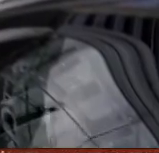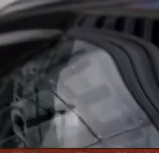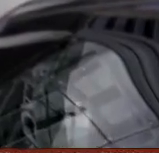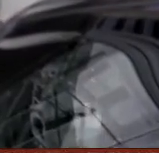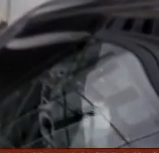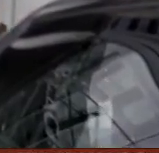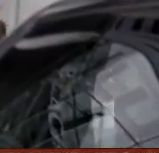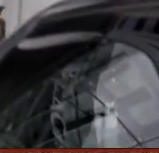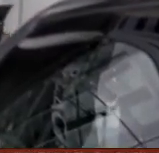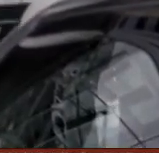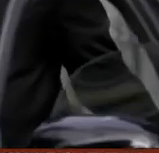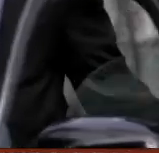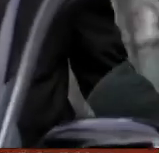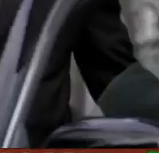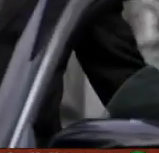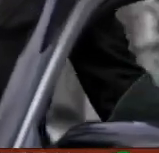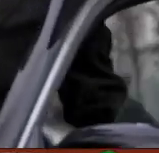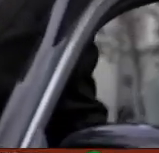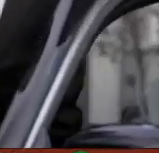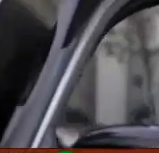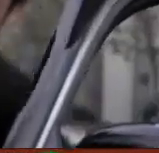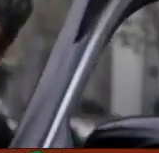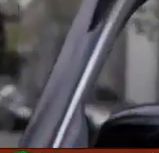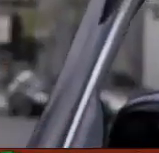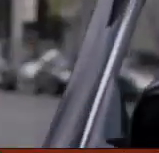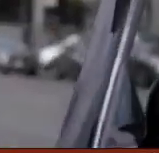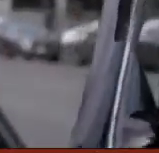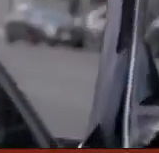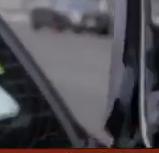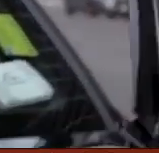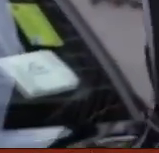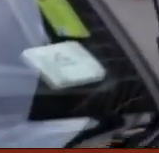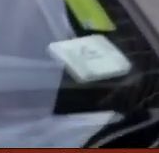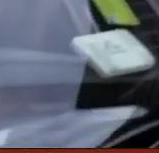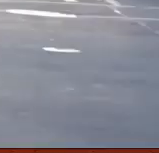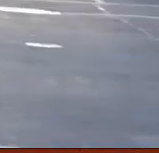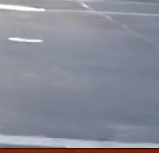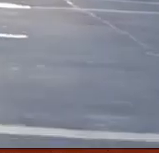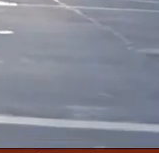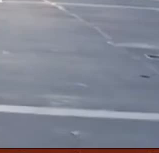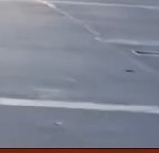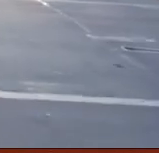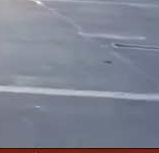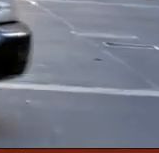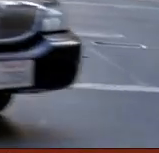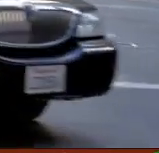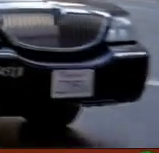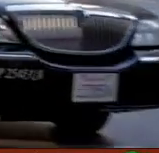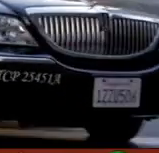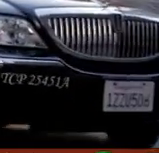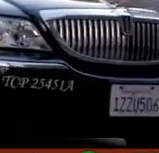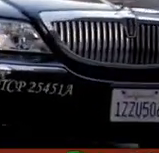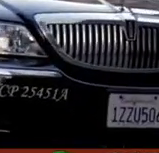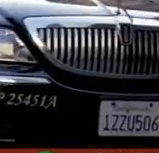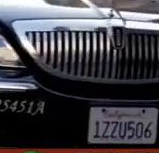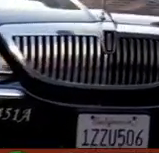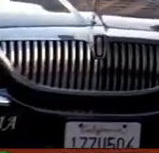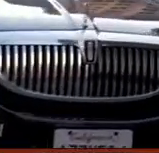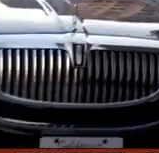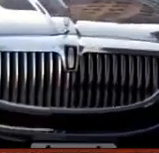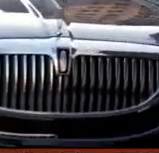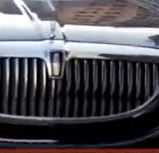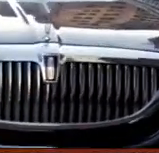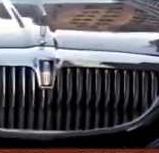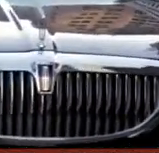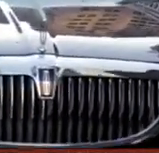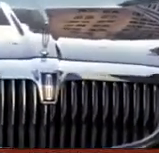las autoridades de Washington, se ahorraría dinero, tiempo y se mejoraría de forma notable la eficiencia, ya que habría más recursos